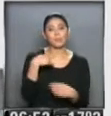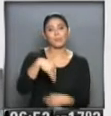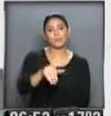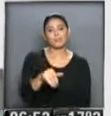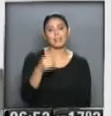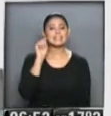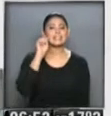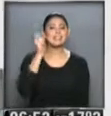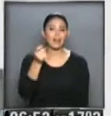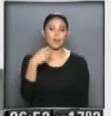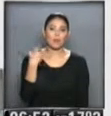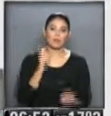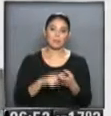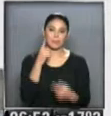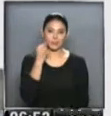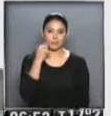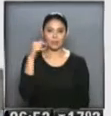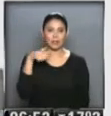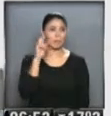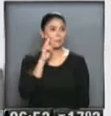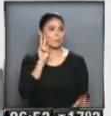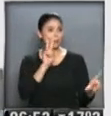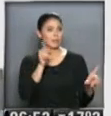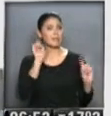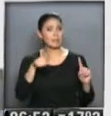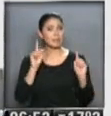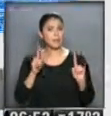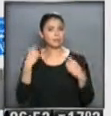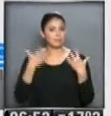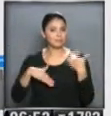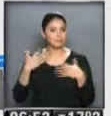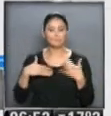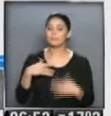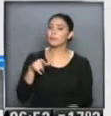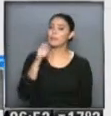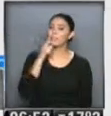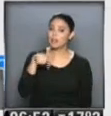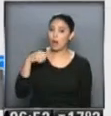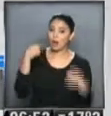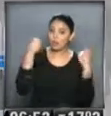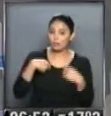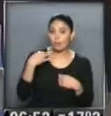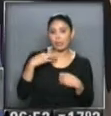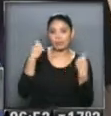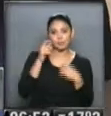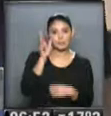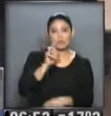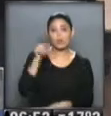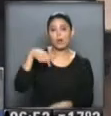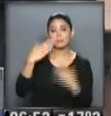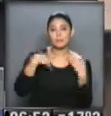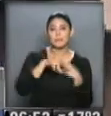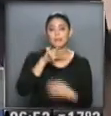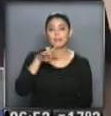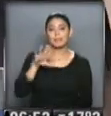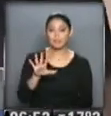Arturo, que con el programa va vistiéndose. Gracias, saluditos si se a va todos. Vistiendo, le decimos que no se ponga demasiado abrigo en el día de hoy, por sí. Las dudas, porque 25 grados de